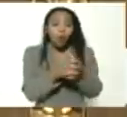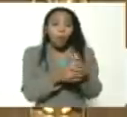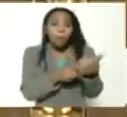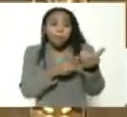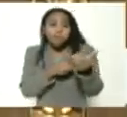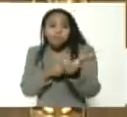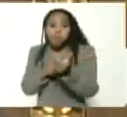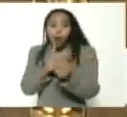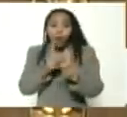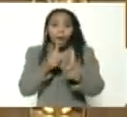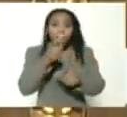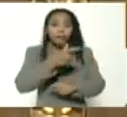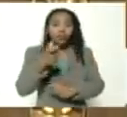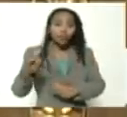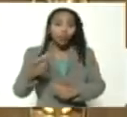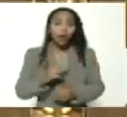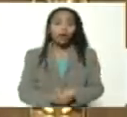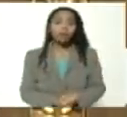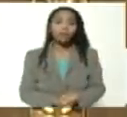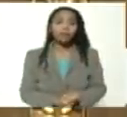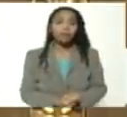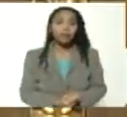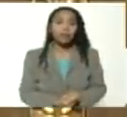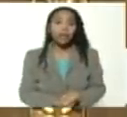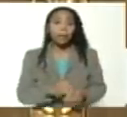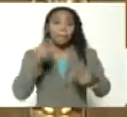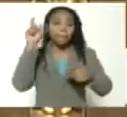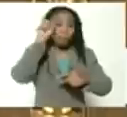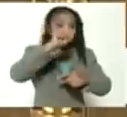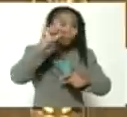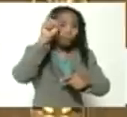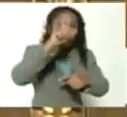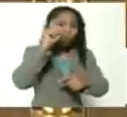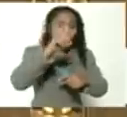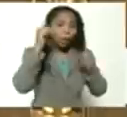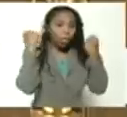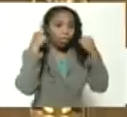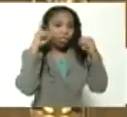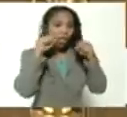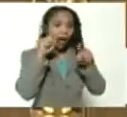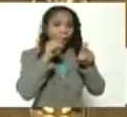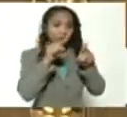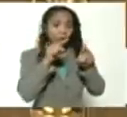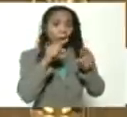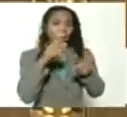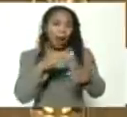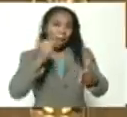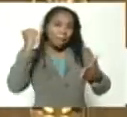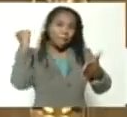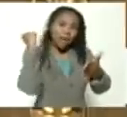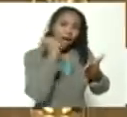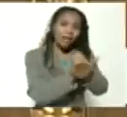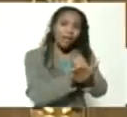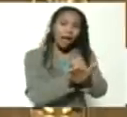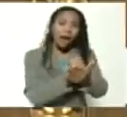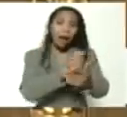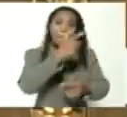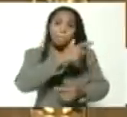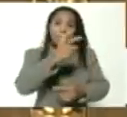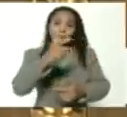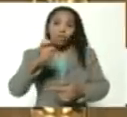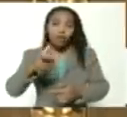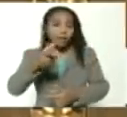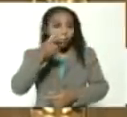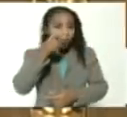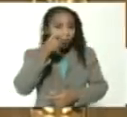irregulares, entrenados para ello, para matar inclusive a agentes de seguridad